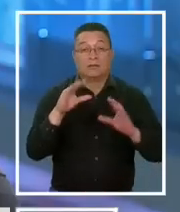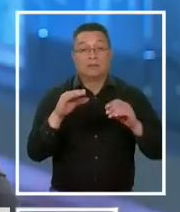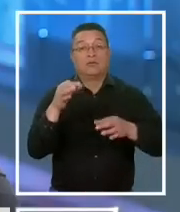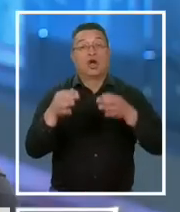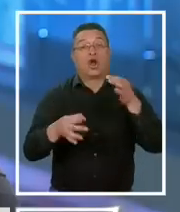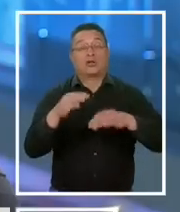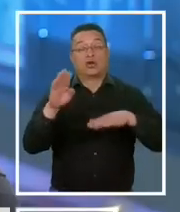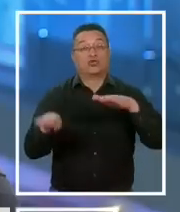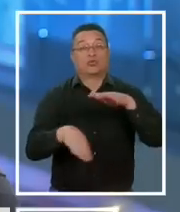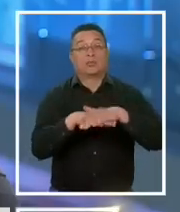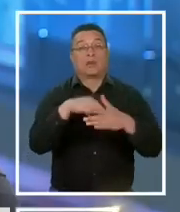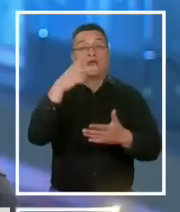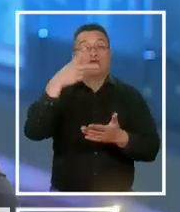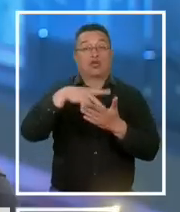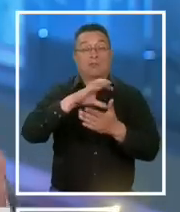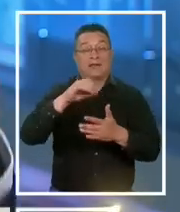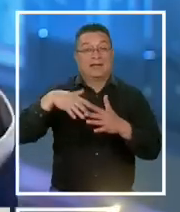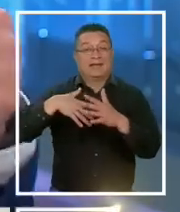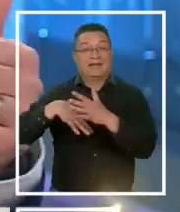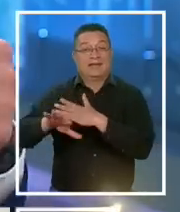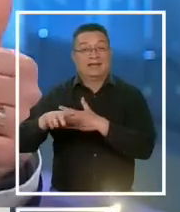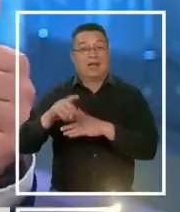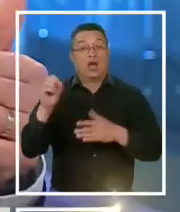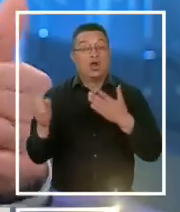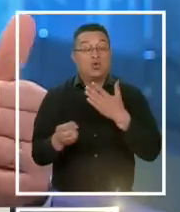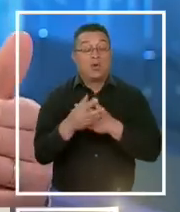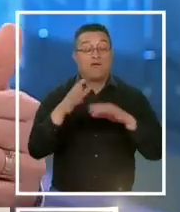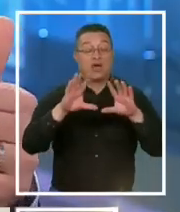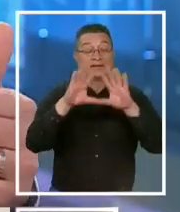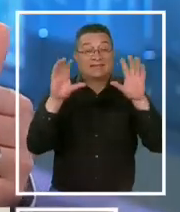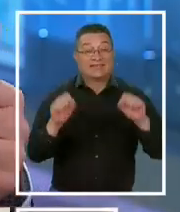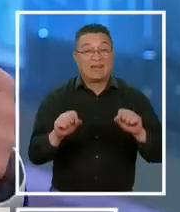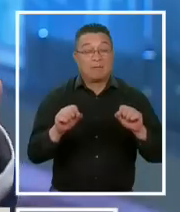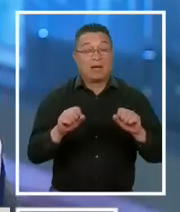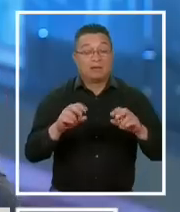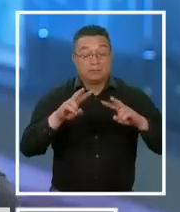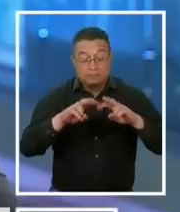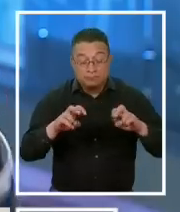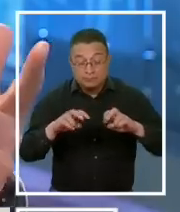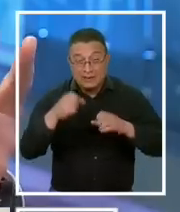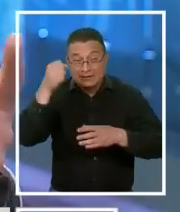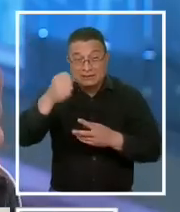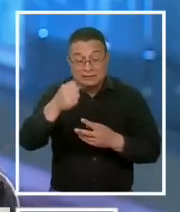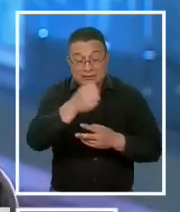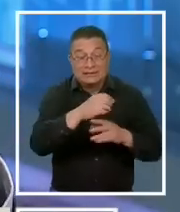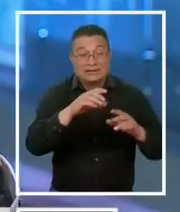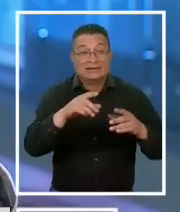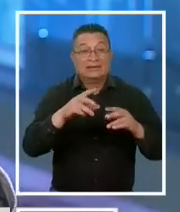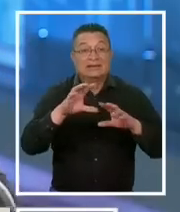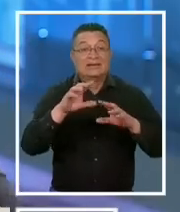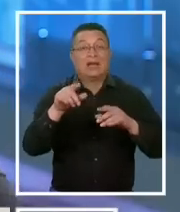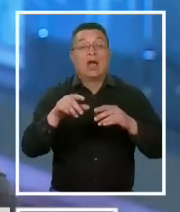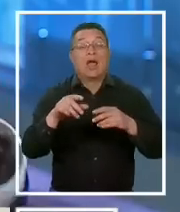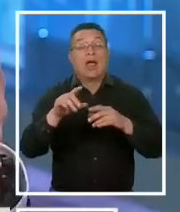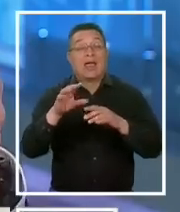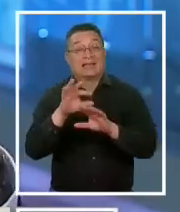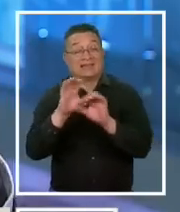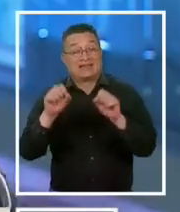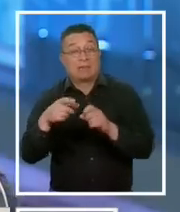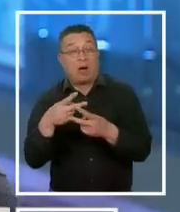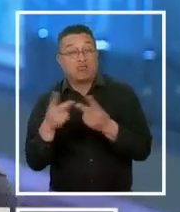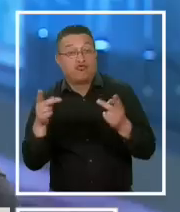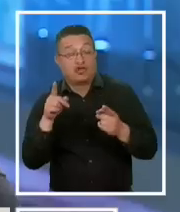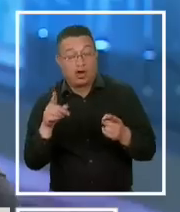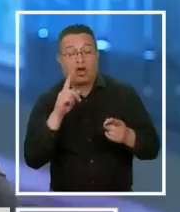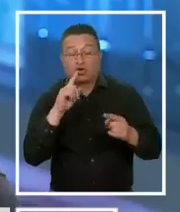ante la Corte Suprema del año 2015 es que el nuevo sistema de análisis criminal del Ministerio Público y todas las investigaciones y toda la modernización de la